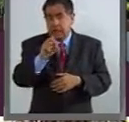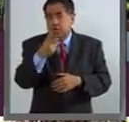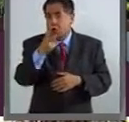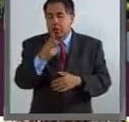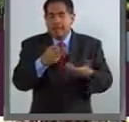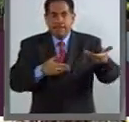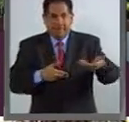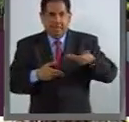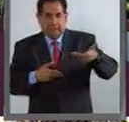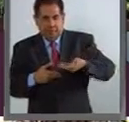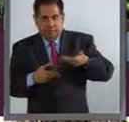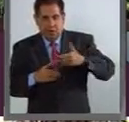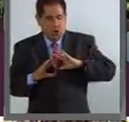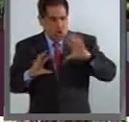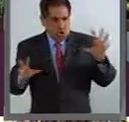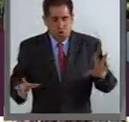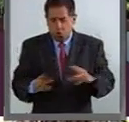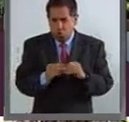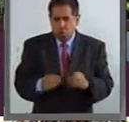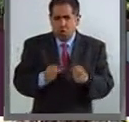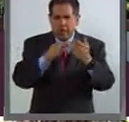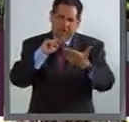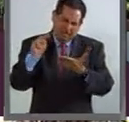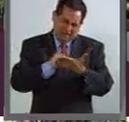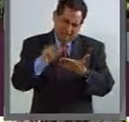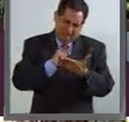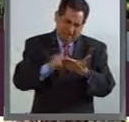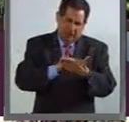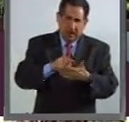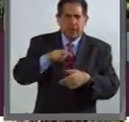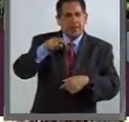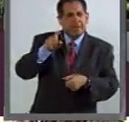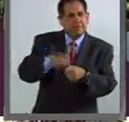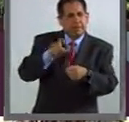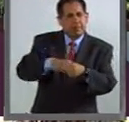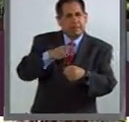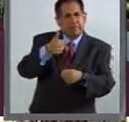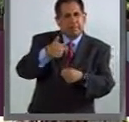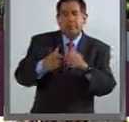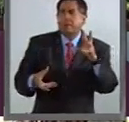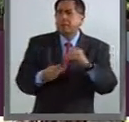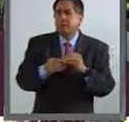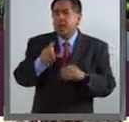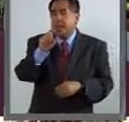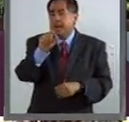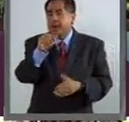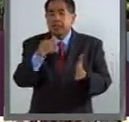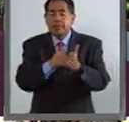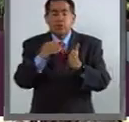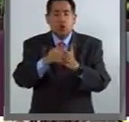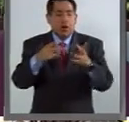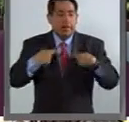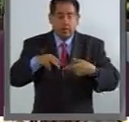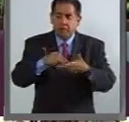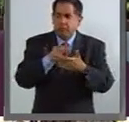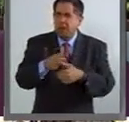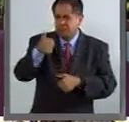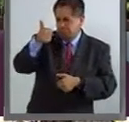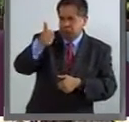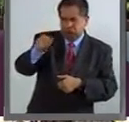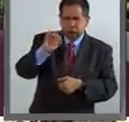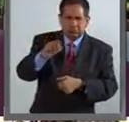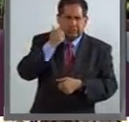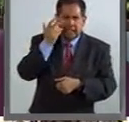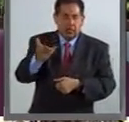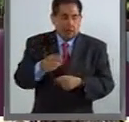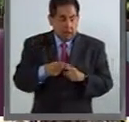peticiones. En total, de las firmas que se han suscrito en las distintas peticiones, suman más de 20 millones de firmas a peticiones.